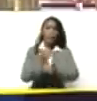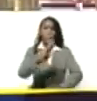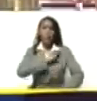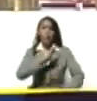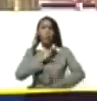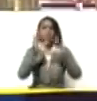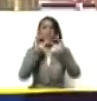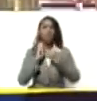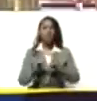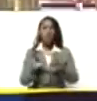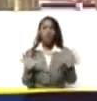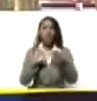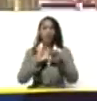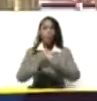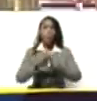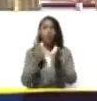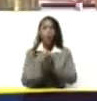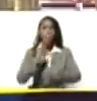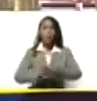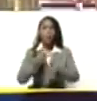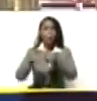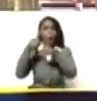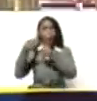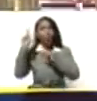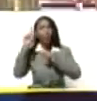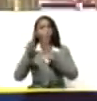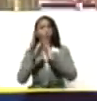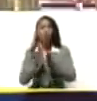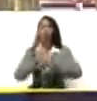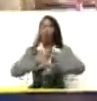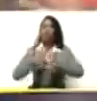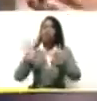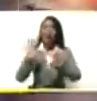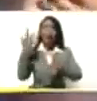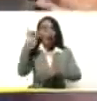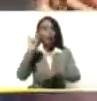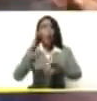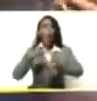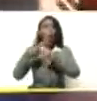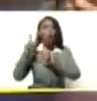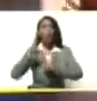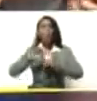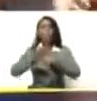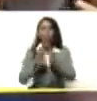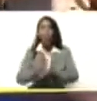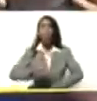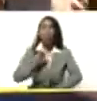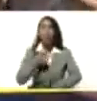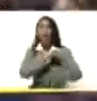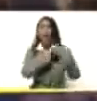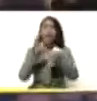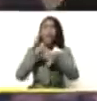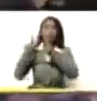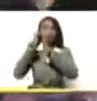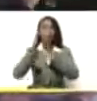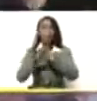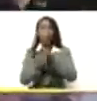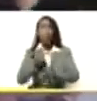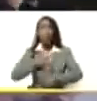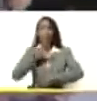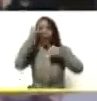con los aliados mundiales porque otro mundo ya existe otro mundo es posible y ese otro mundo le ha